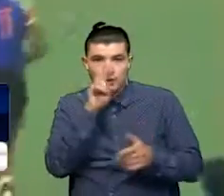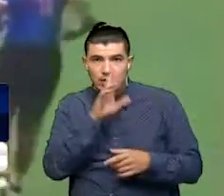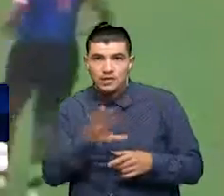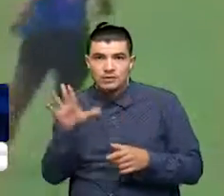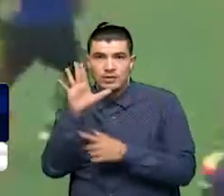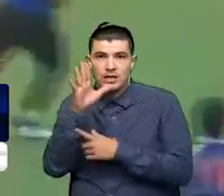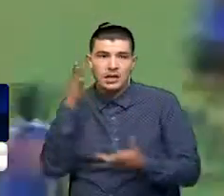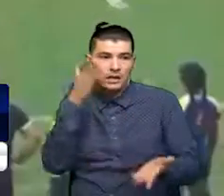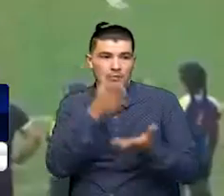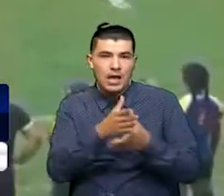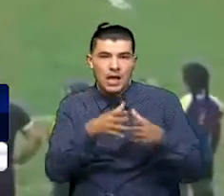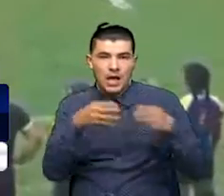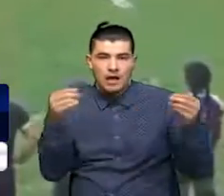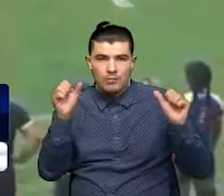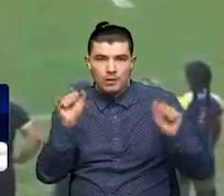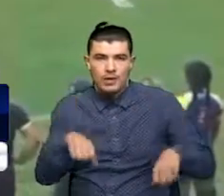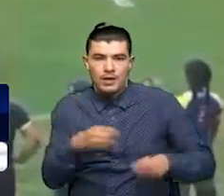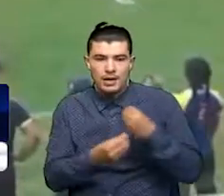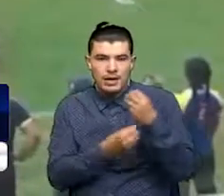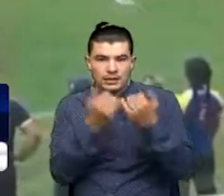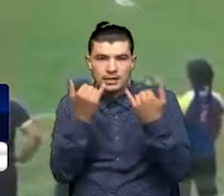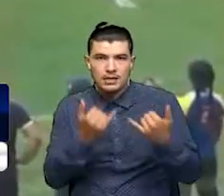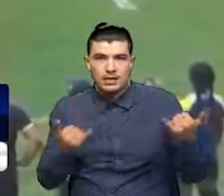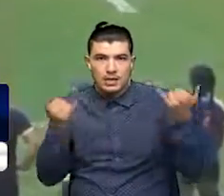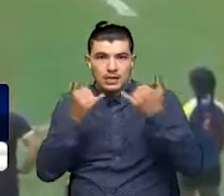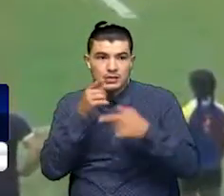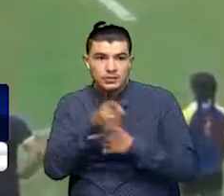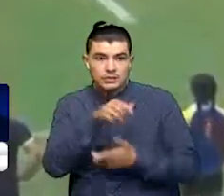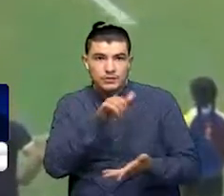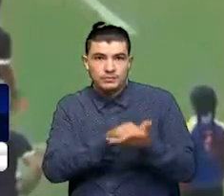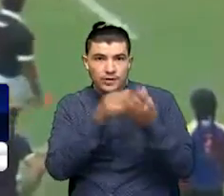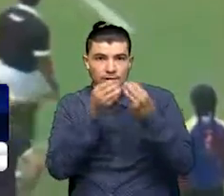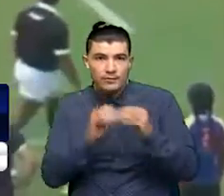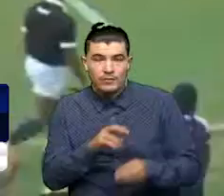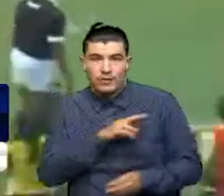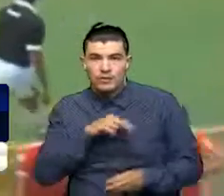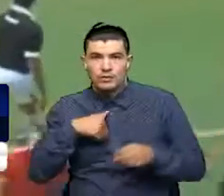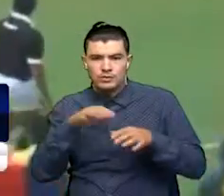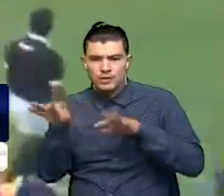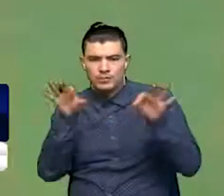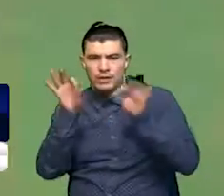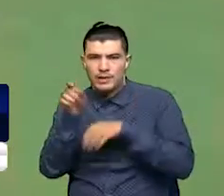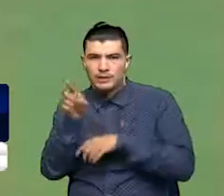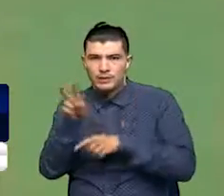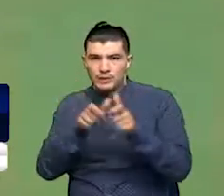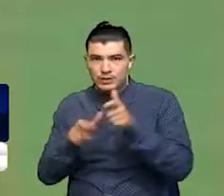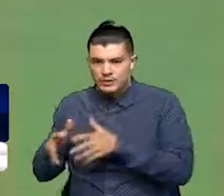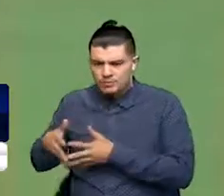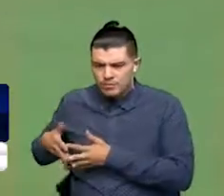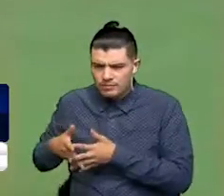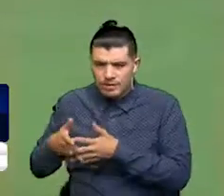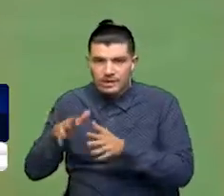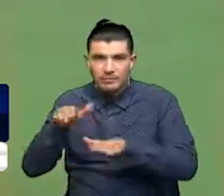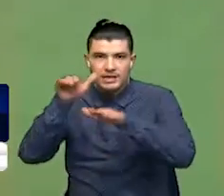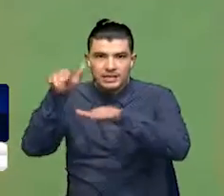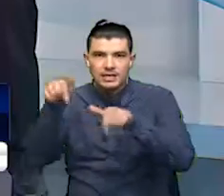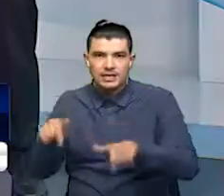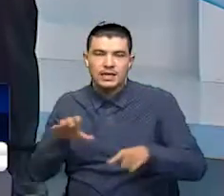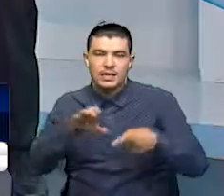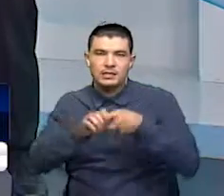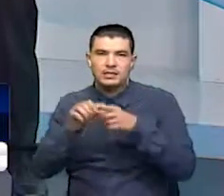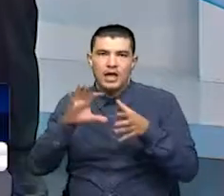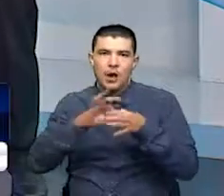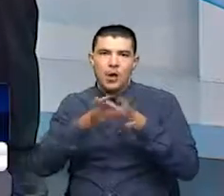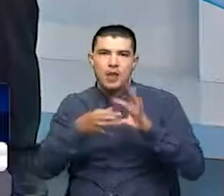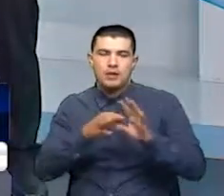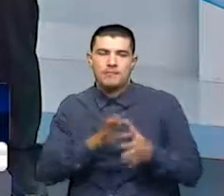japón para realizar un intercambio y de esta forma seleccionará las doce revistas que representarán al país en la cita olímpica